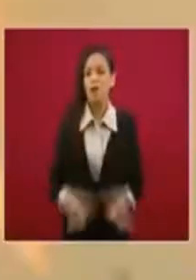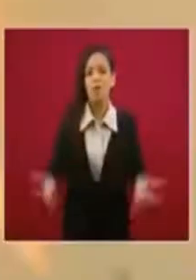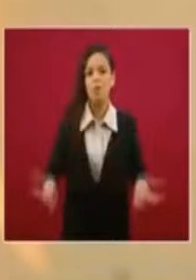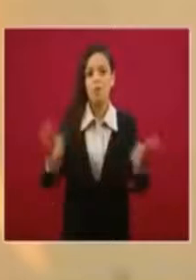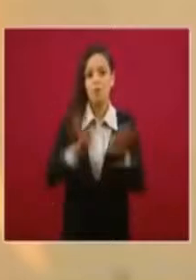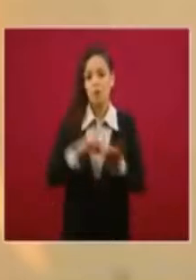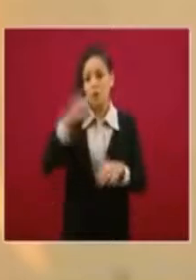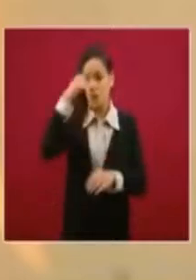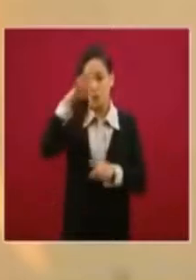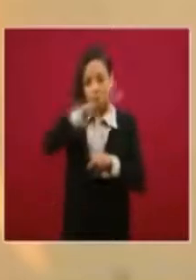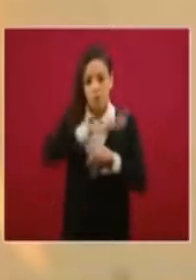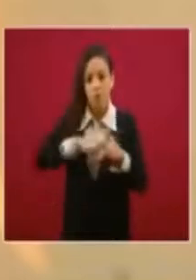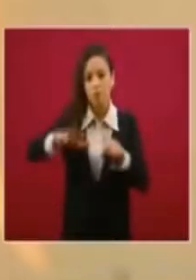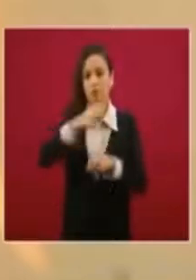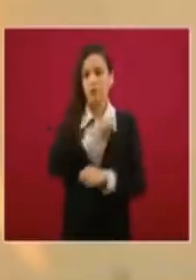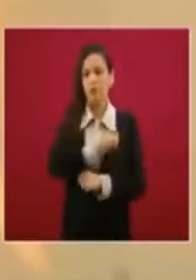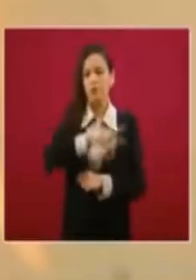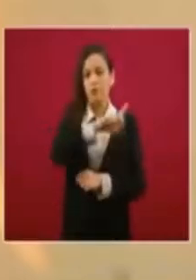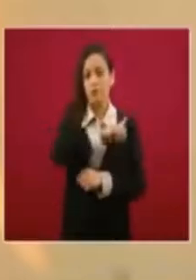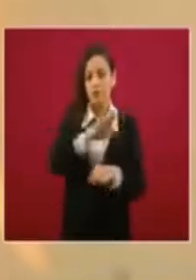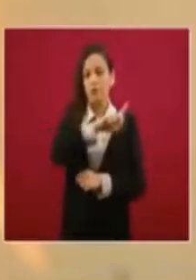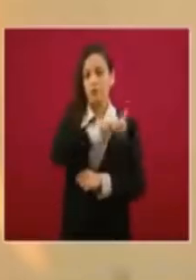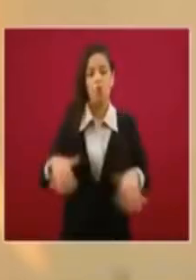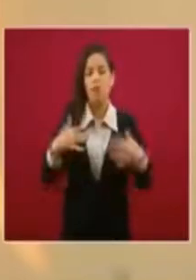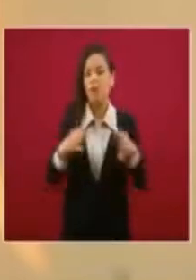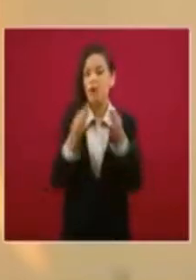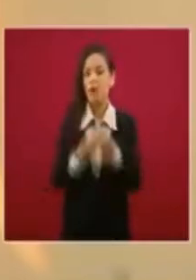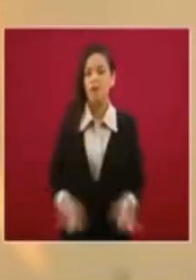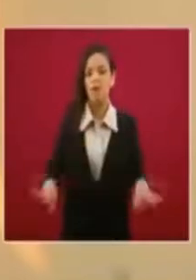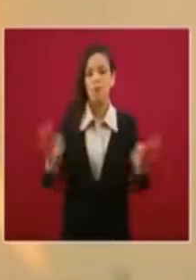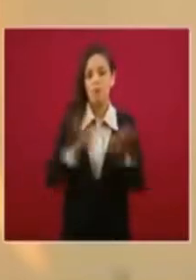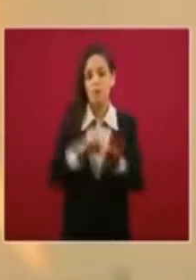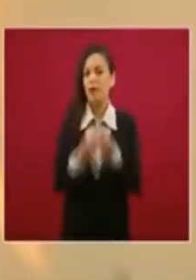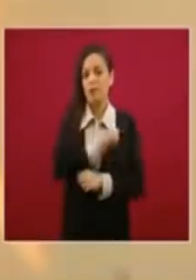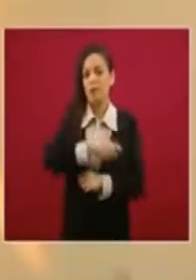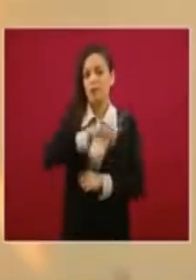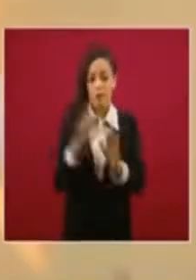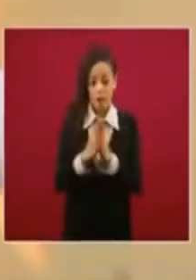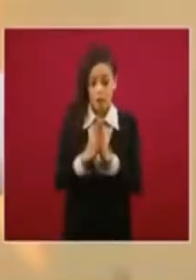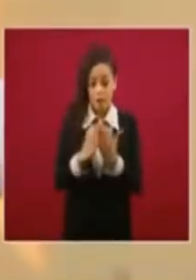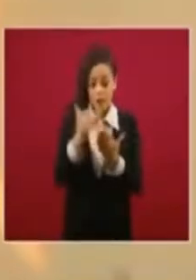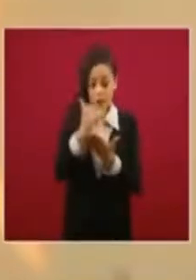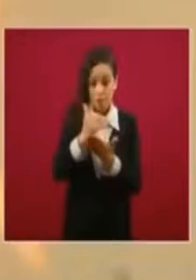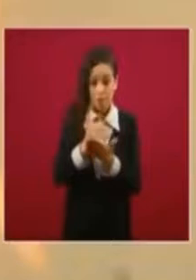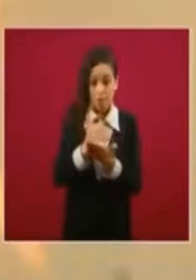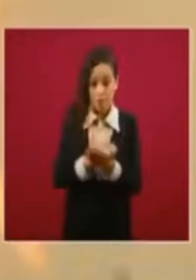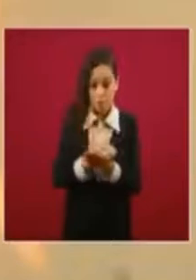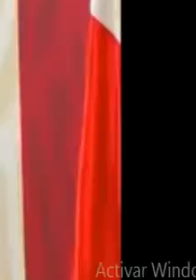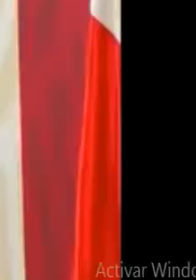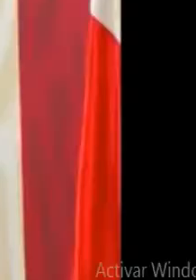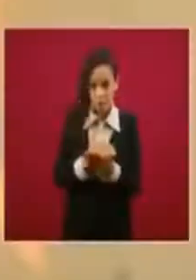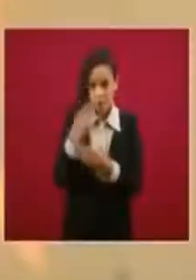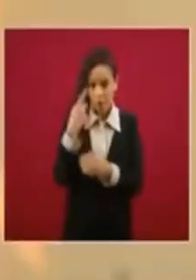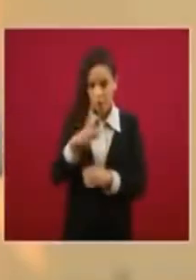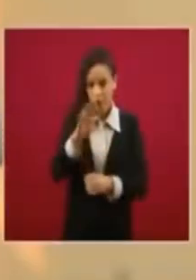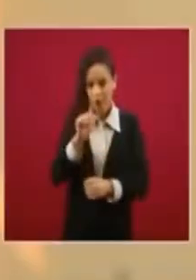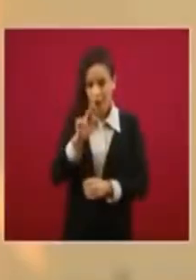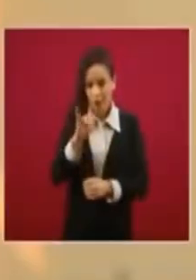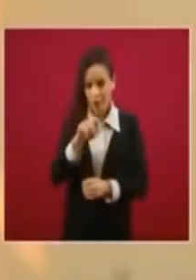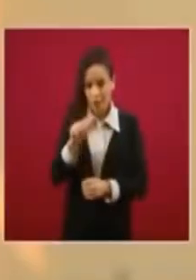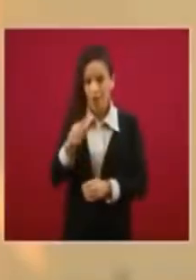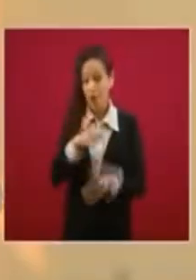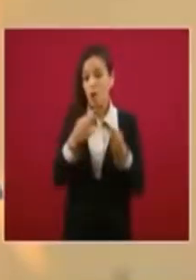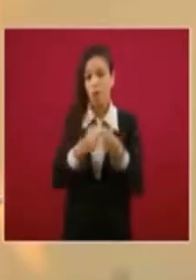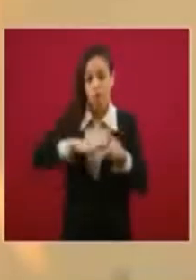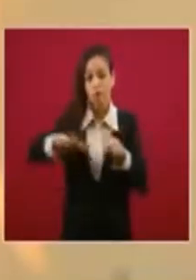Las vacas han salvado miles de millones de vidas. Las vacunas han salvado una vida. En los últimos años, en especial